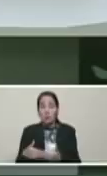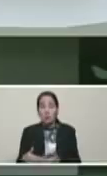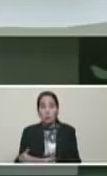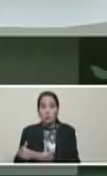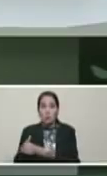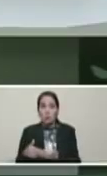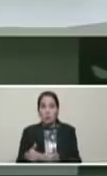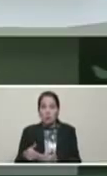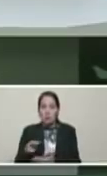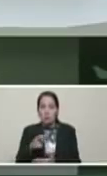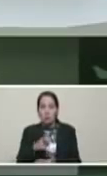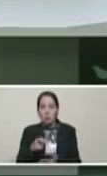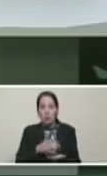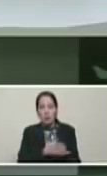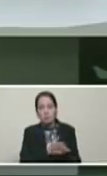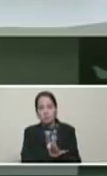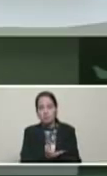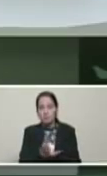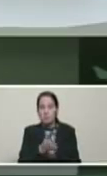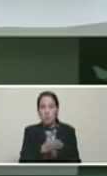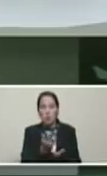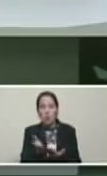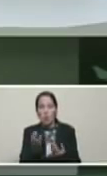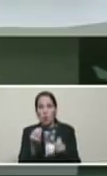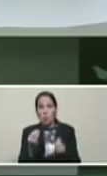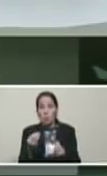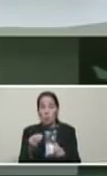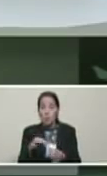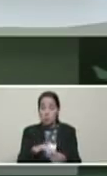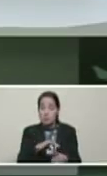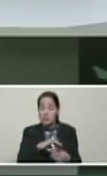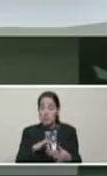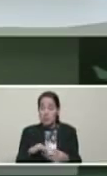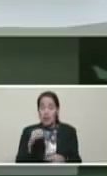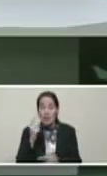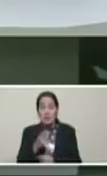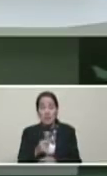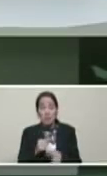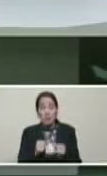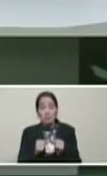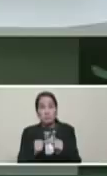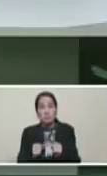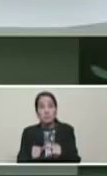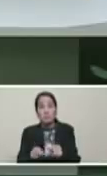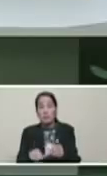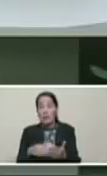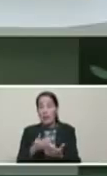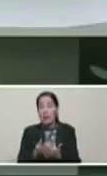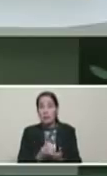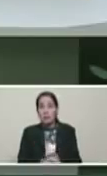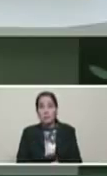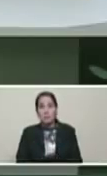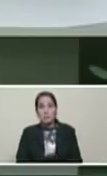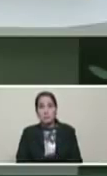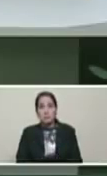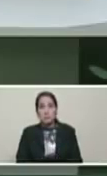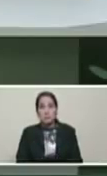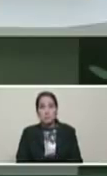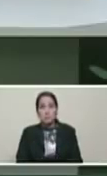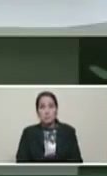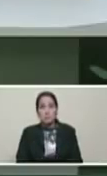buscar una solución pero no nos quedamos sin sembrar de que vamos a sembrar vamos a sembrar así que